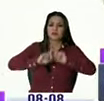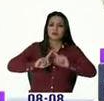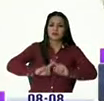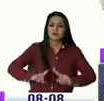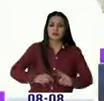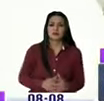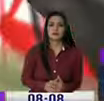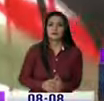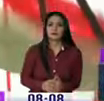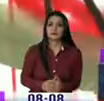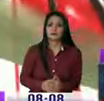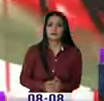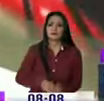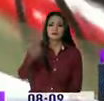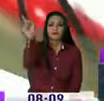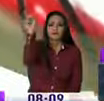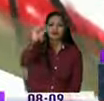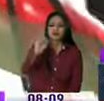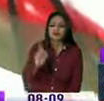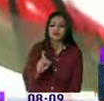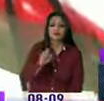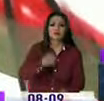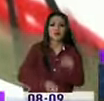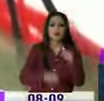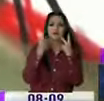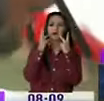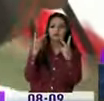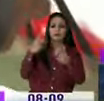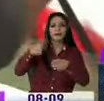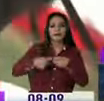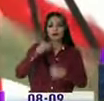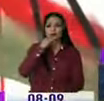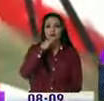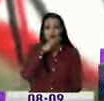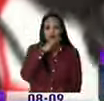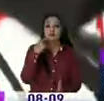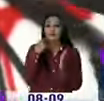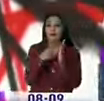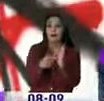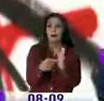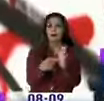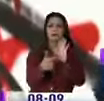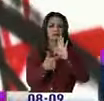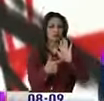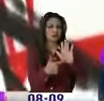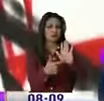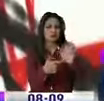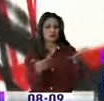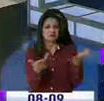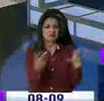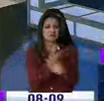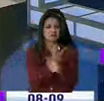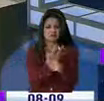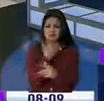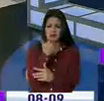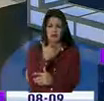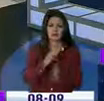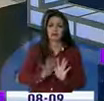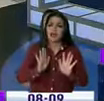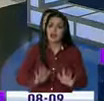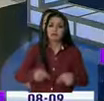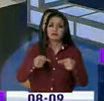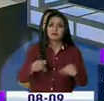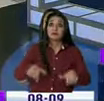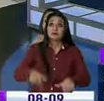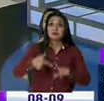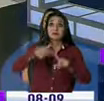patrimoniales. Estos denominados grafitis dañan el aspecto de la ciudad, incluso en ocasiones dan la apariencia de inseguridad. Constantemente en el